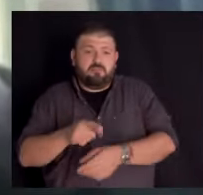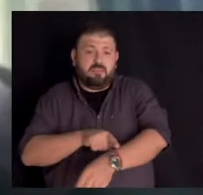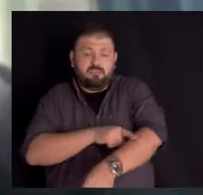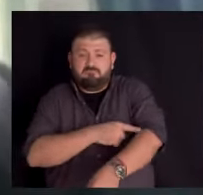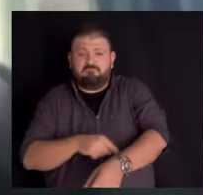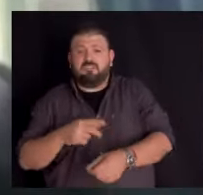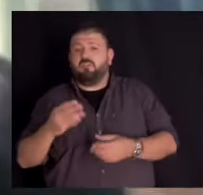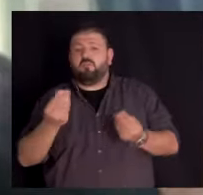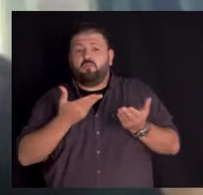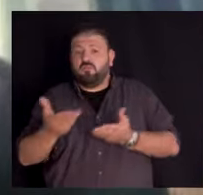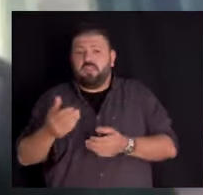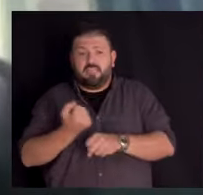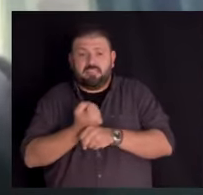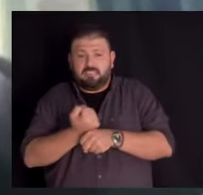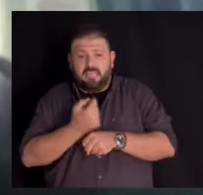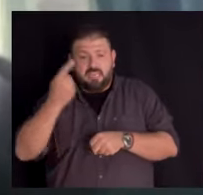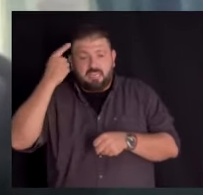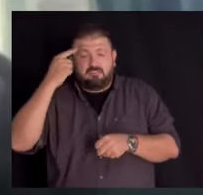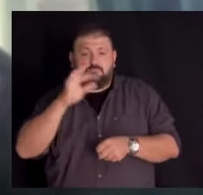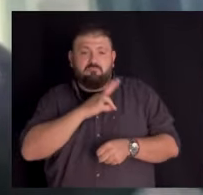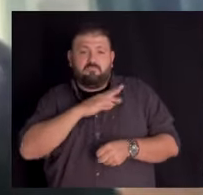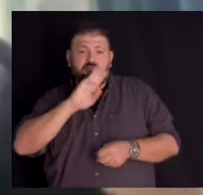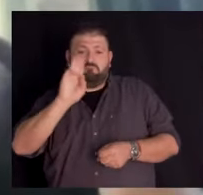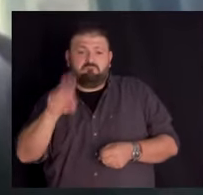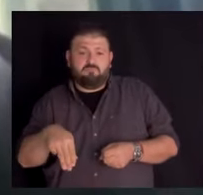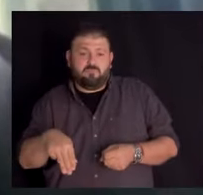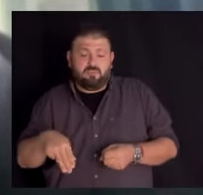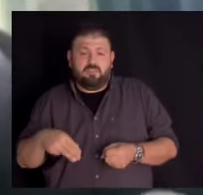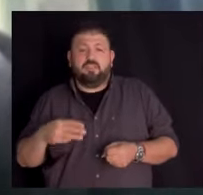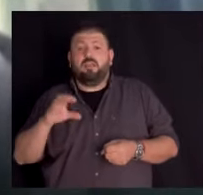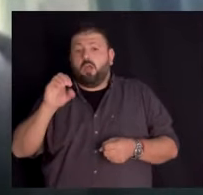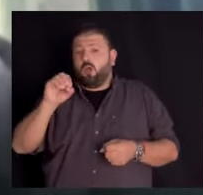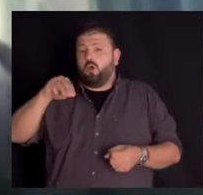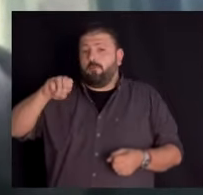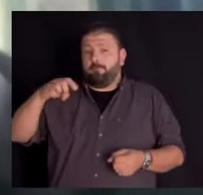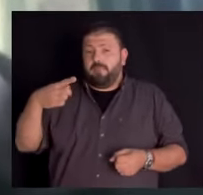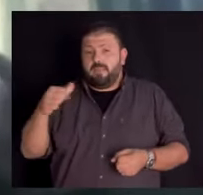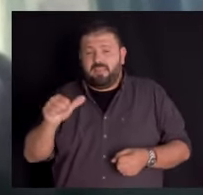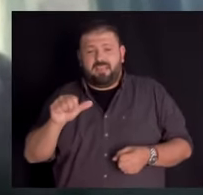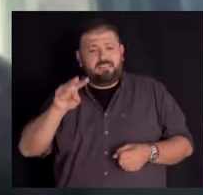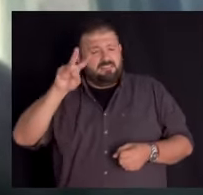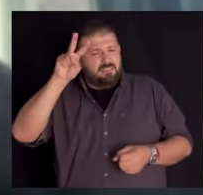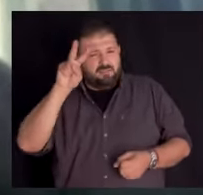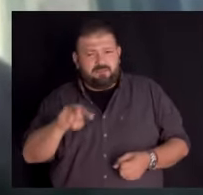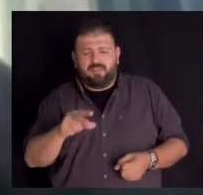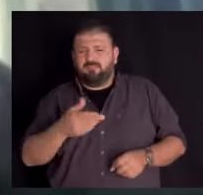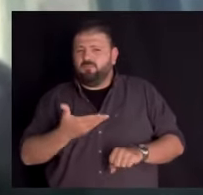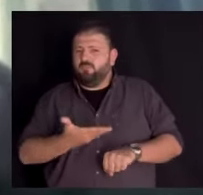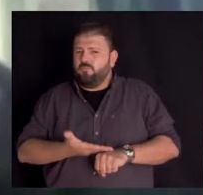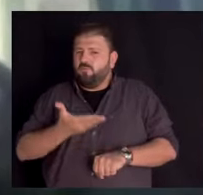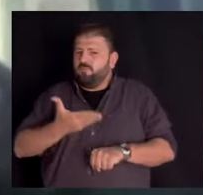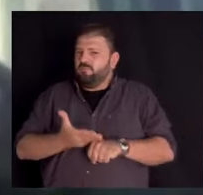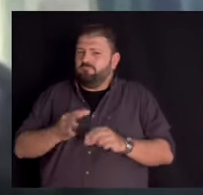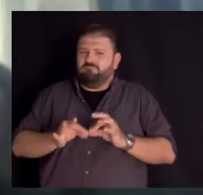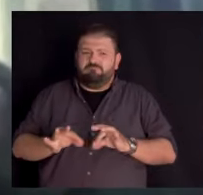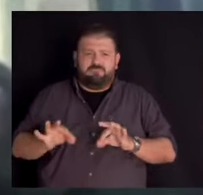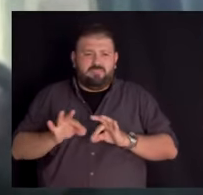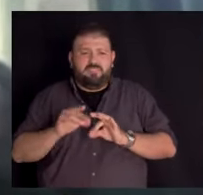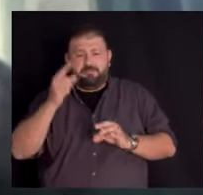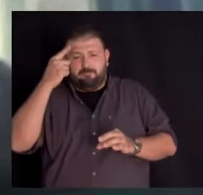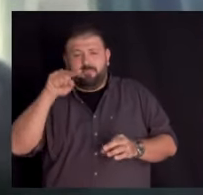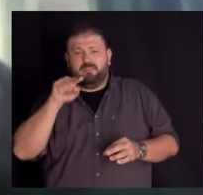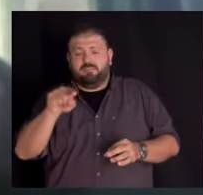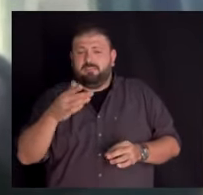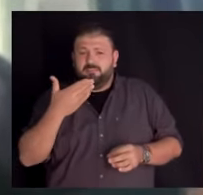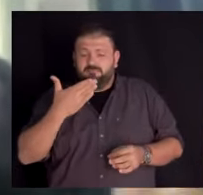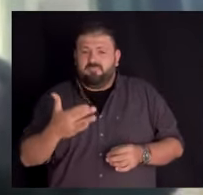cerebral, ¿sí? Entonces, los omegas son básicos para tener un buen sistema cardiovascular